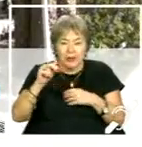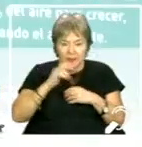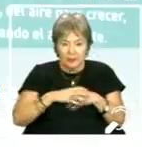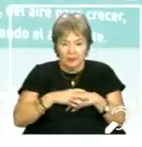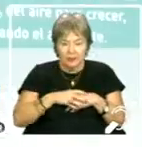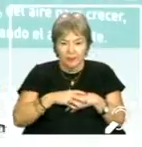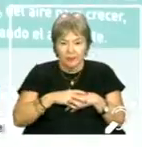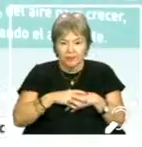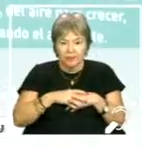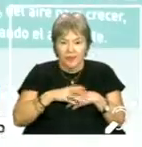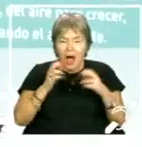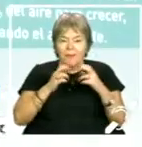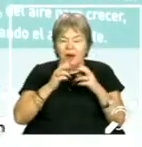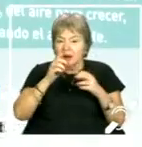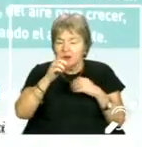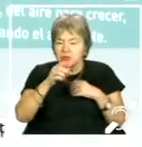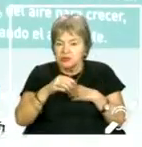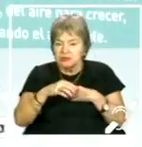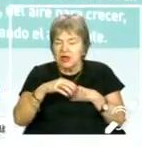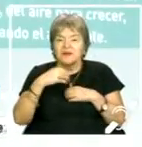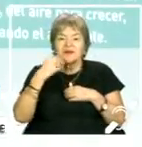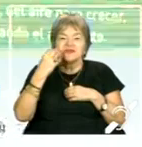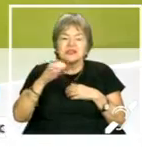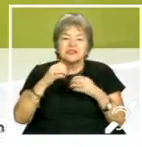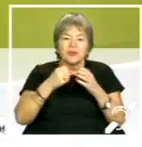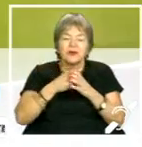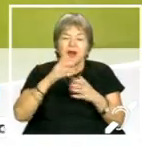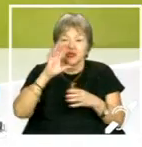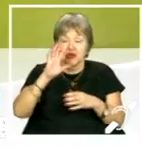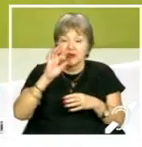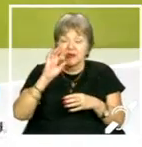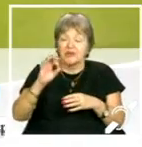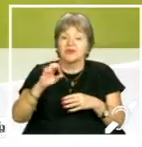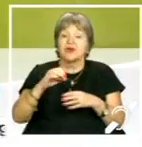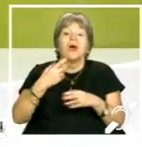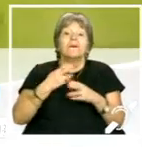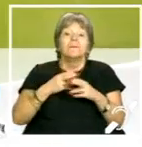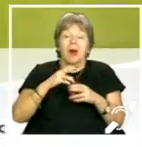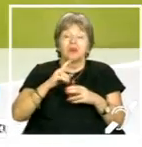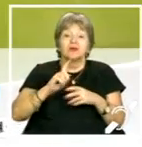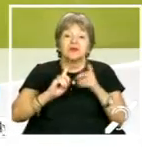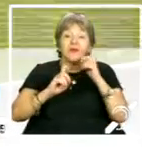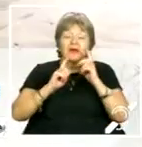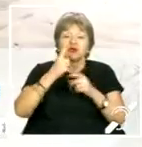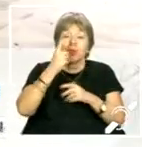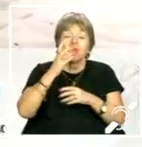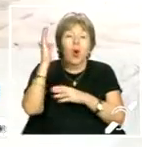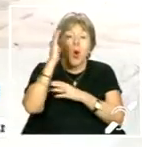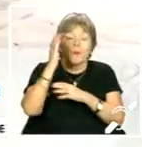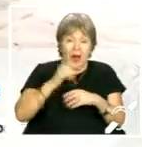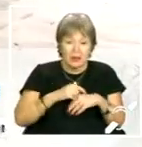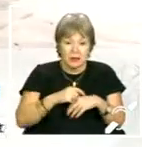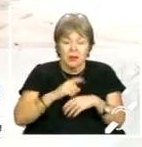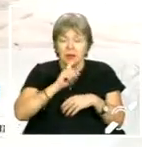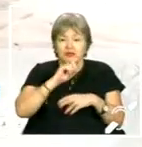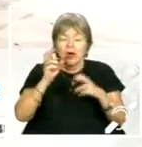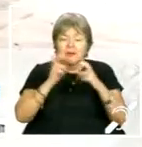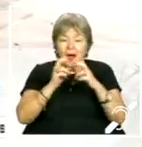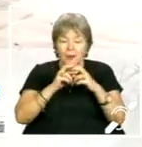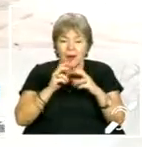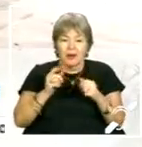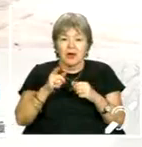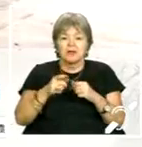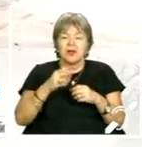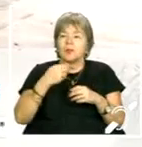Fotobioreactorul cu microalge este de 10 până la 50 de ori mai eficient decât un copac. Fiecare dispozitiv poate captura în jur